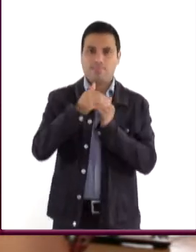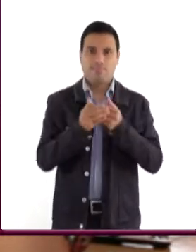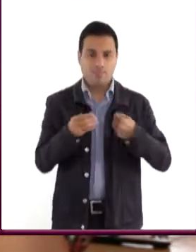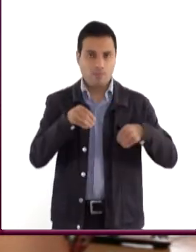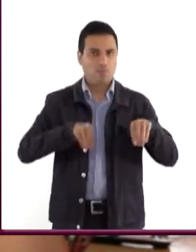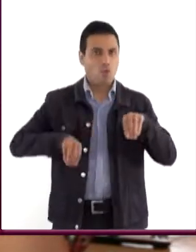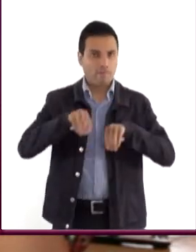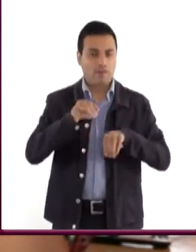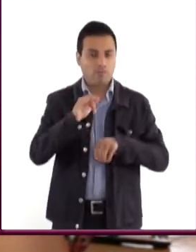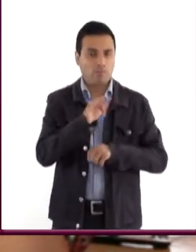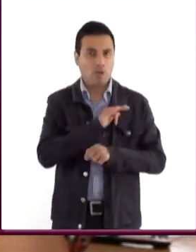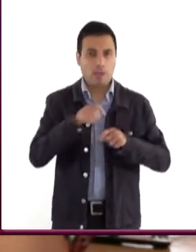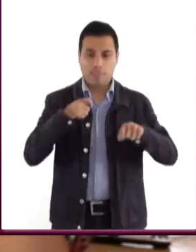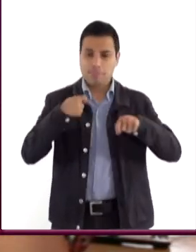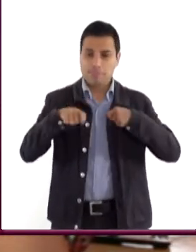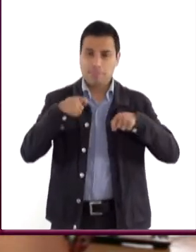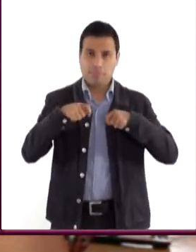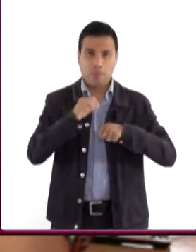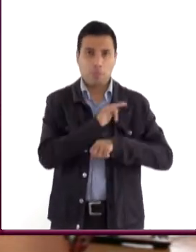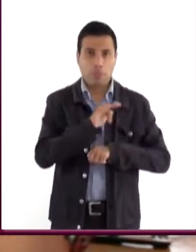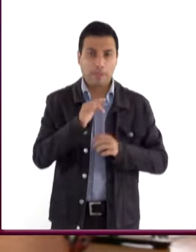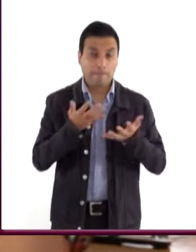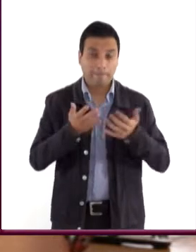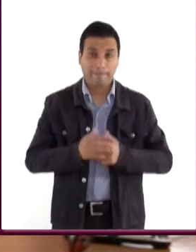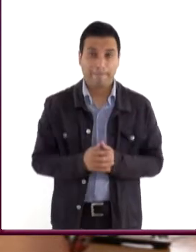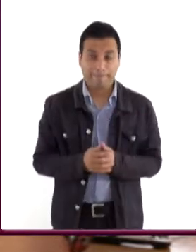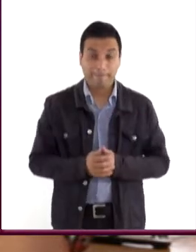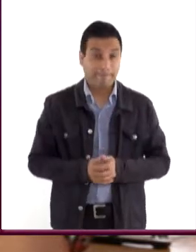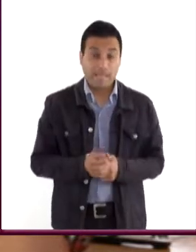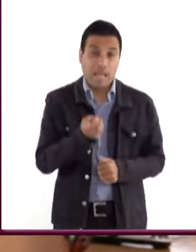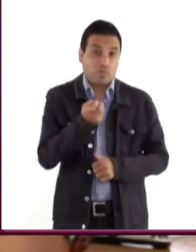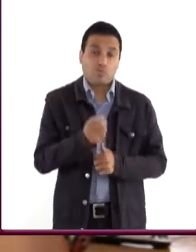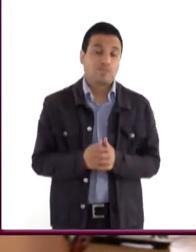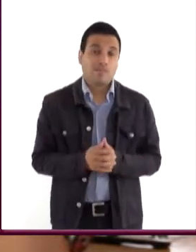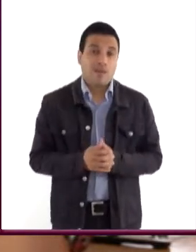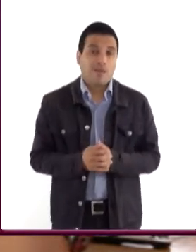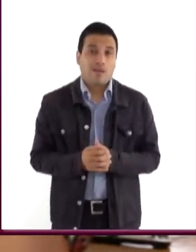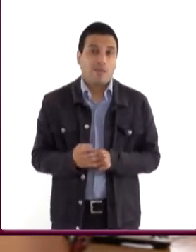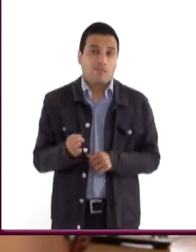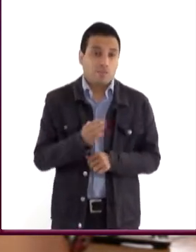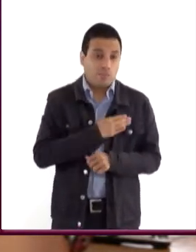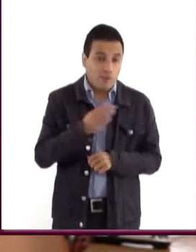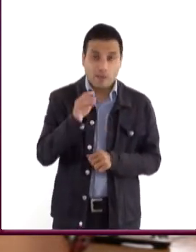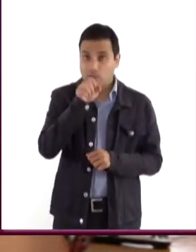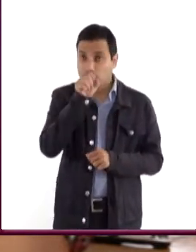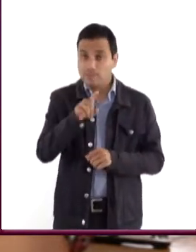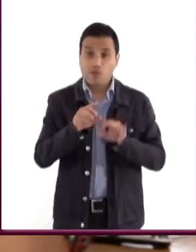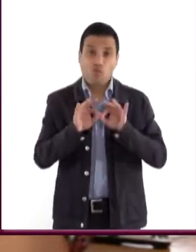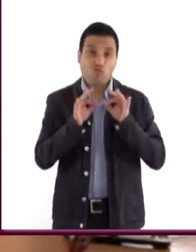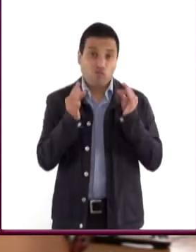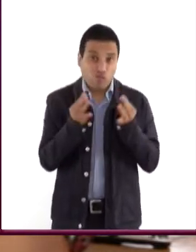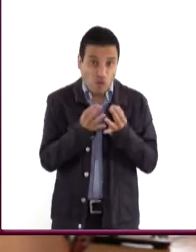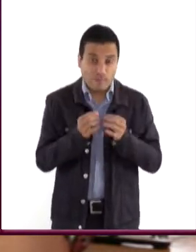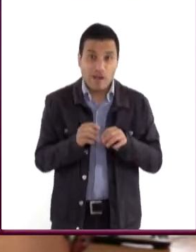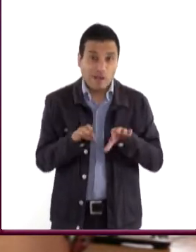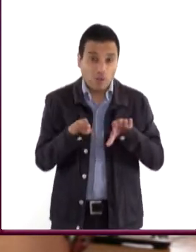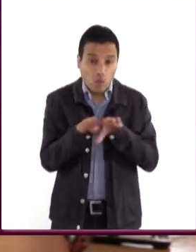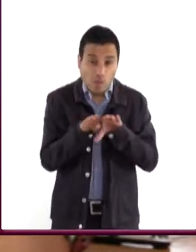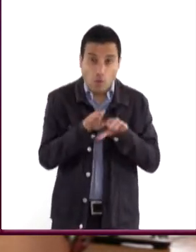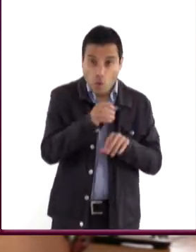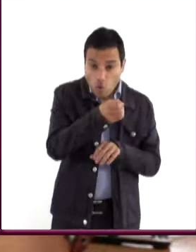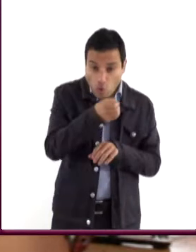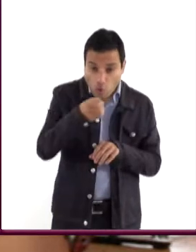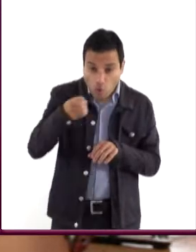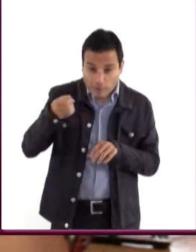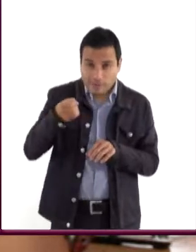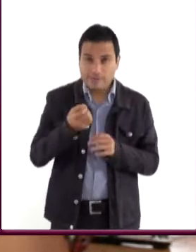y soportar pues estos ataques, ¿no? Entonces, bueno, tiene que ver también con la forma en la que están dispuestos, porque está hecho